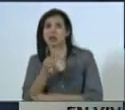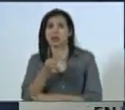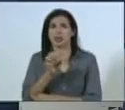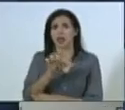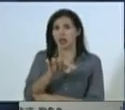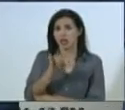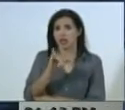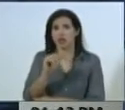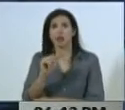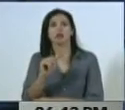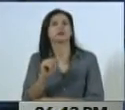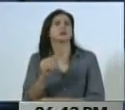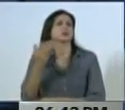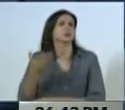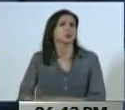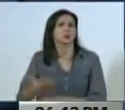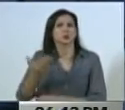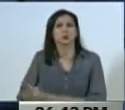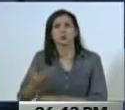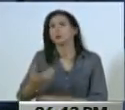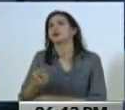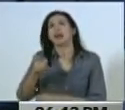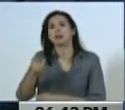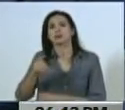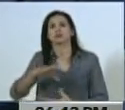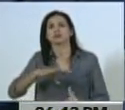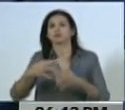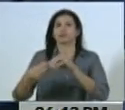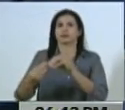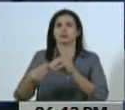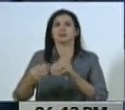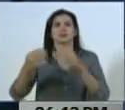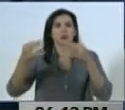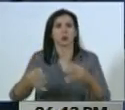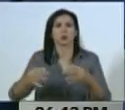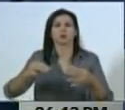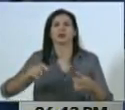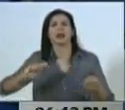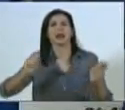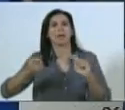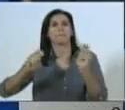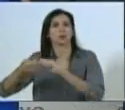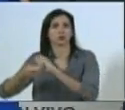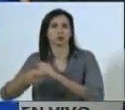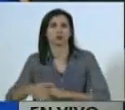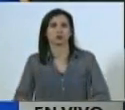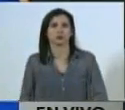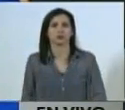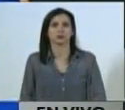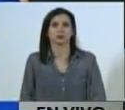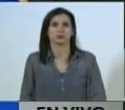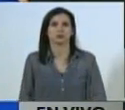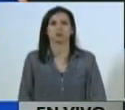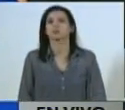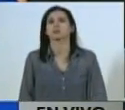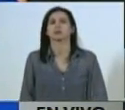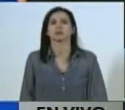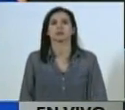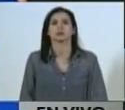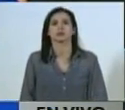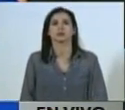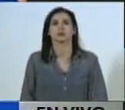punto neurálgico que marcó el resto de los cambios. For the first time in many years,